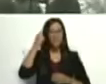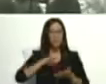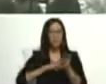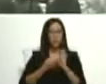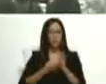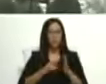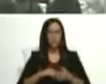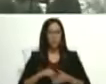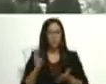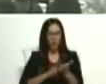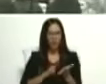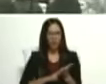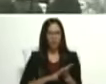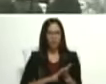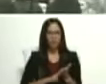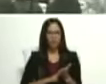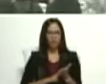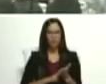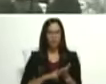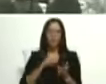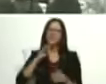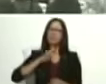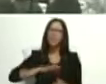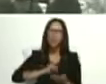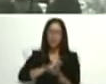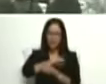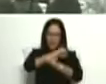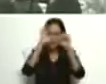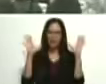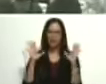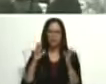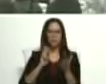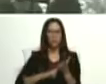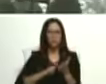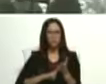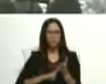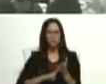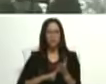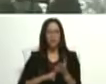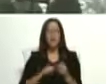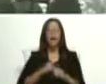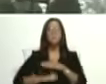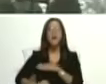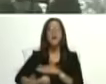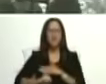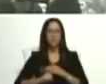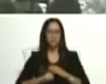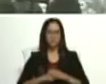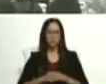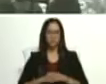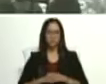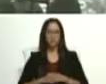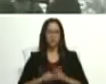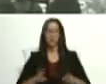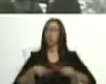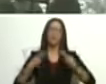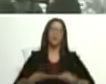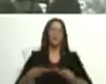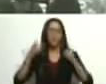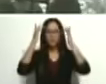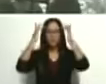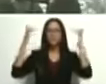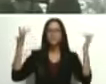¿verdad? ¿Les queda claro el concepto? A parir con innovación,